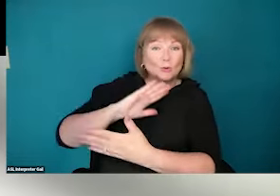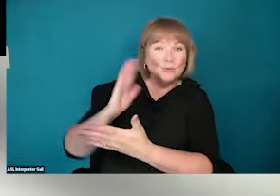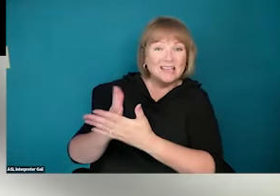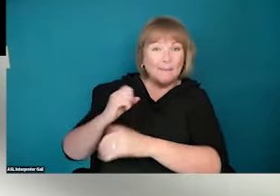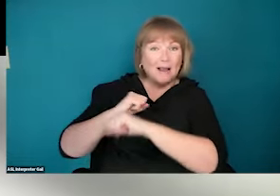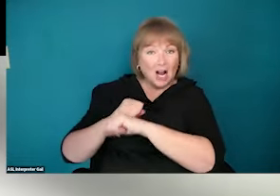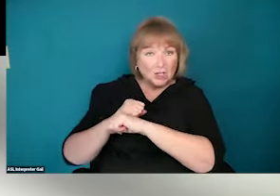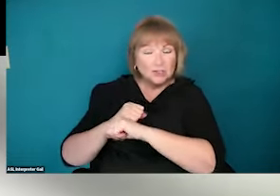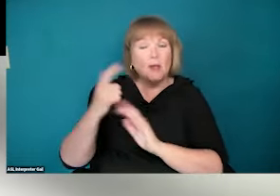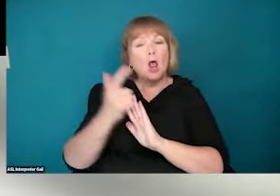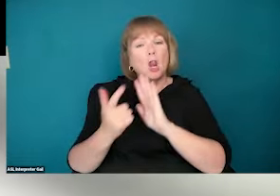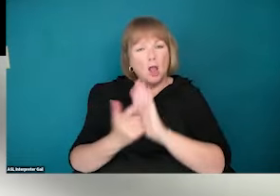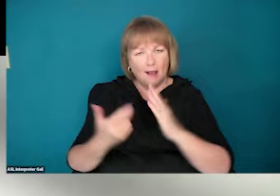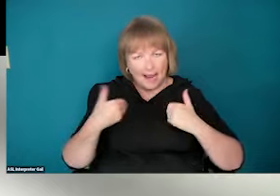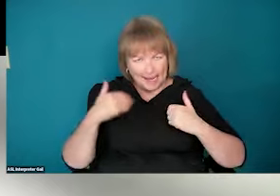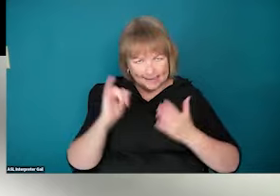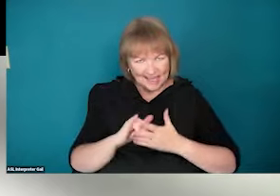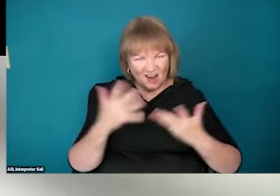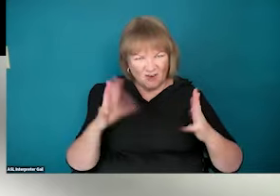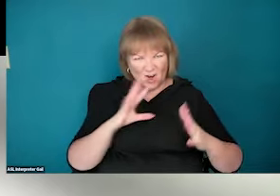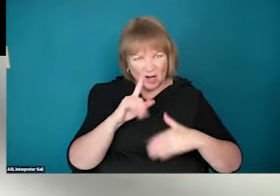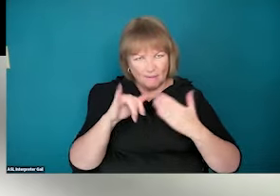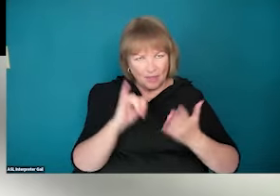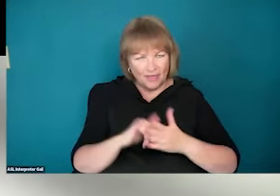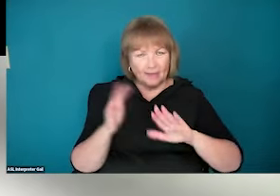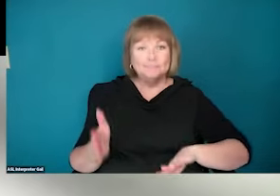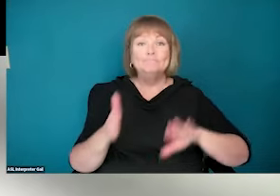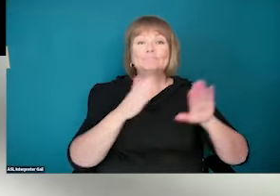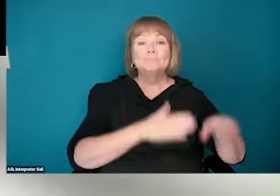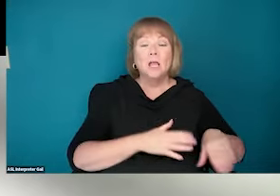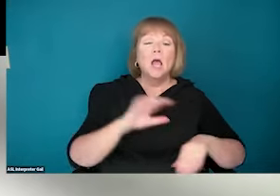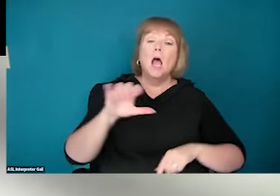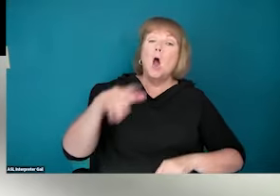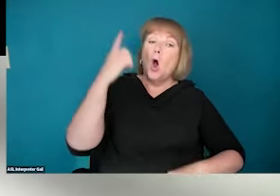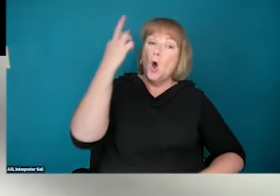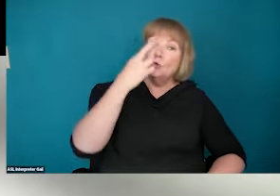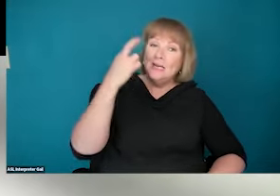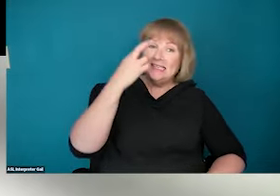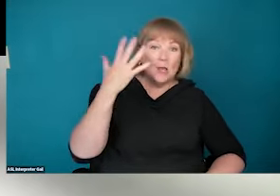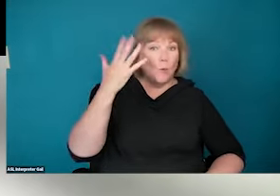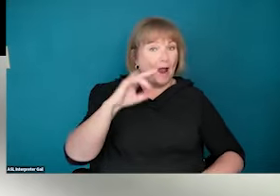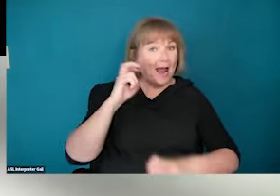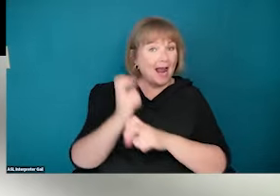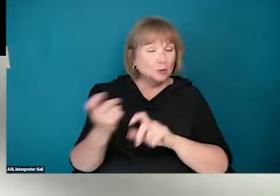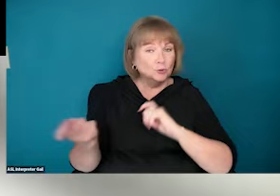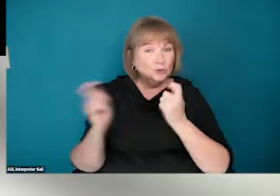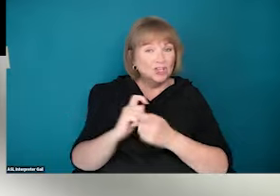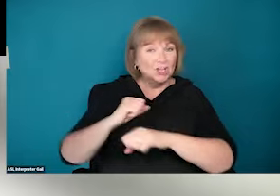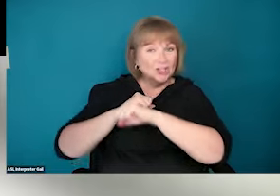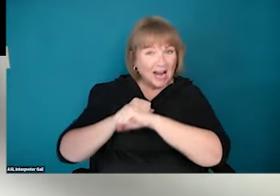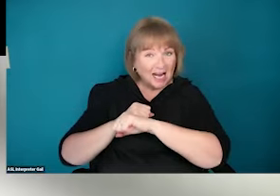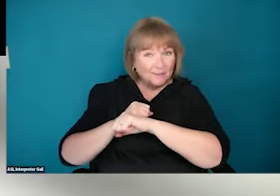peticionar a la corte y a su guardia, ya es un proceso para esto y ya lo cubrimos. Una de las razones y que